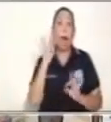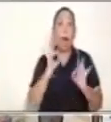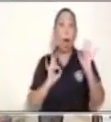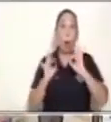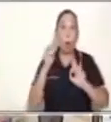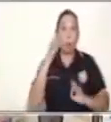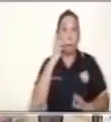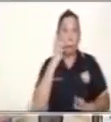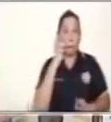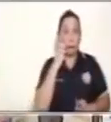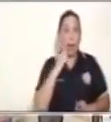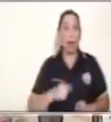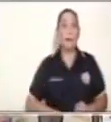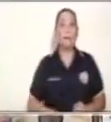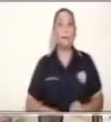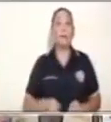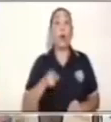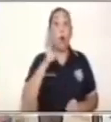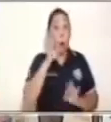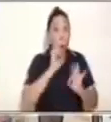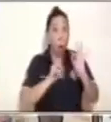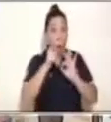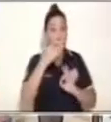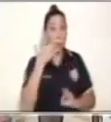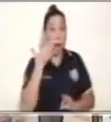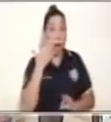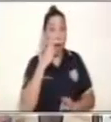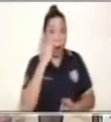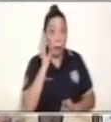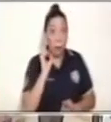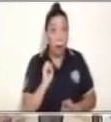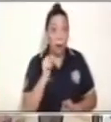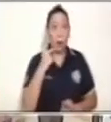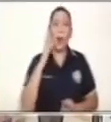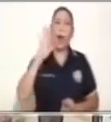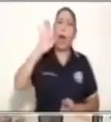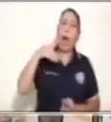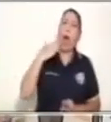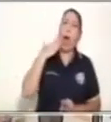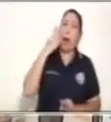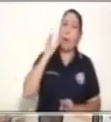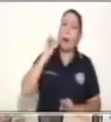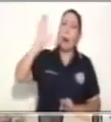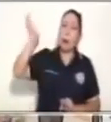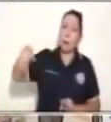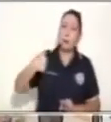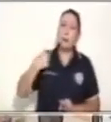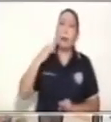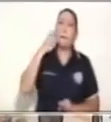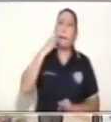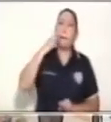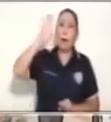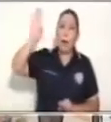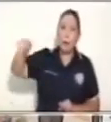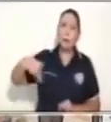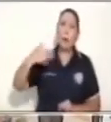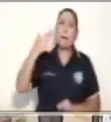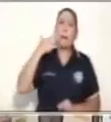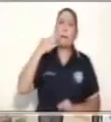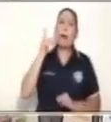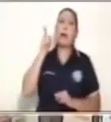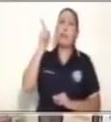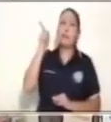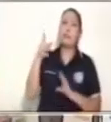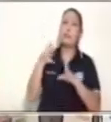fortuna de tener a tus abuelos, diles, abuelito, abuelita, cuéntame una historia,